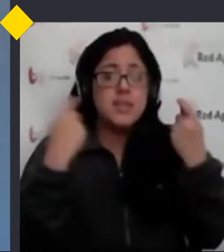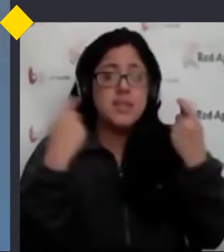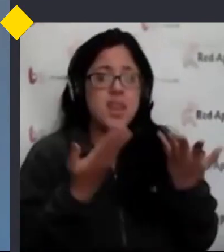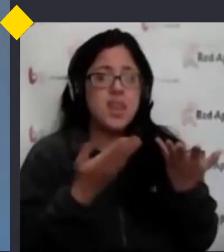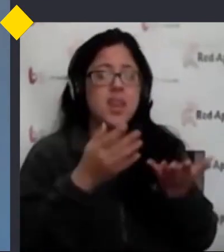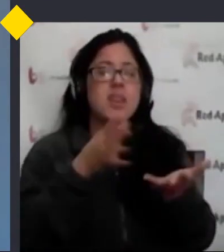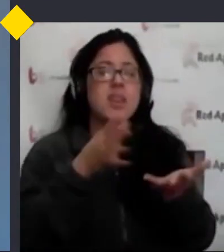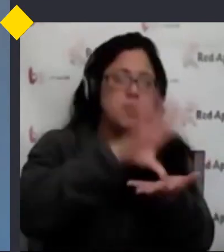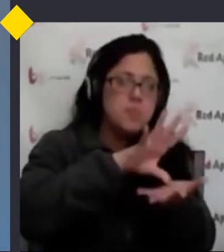¿Cuándo una persona deja de ser migrante?